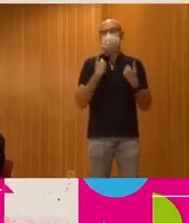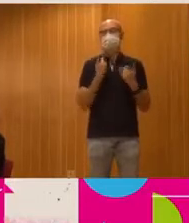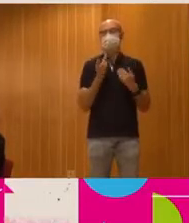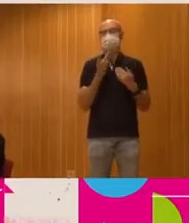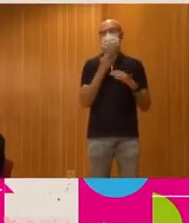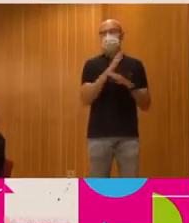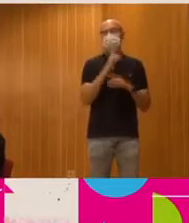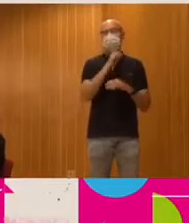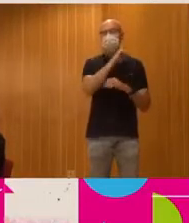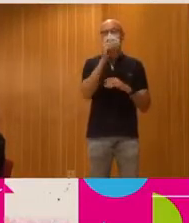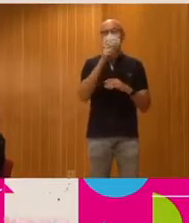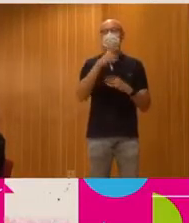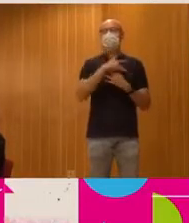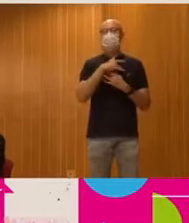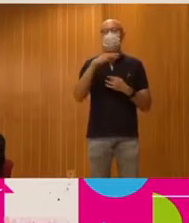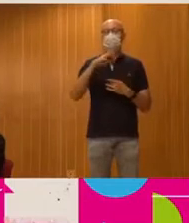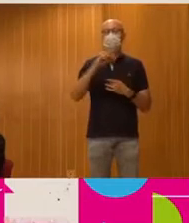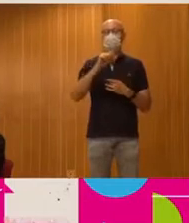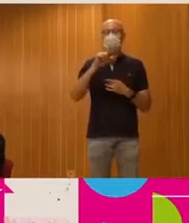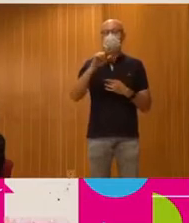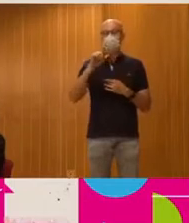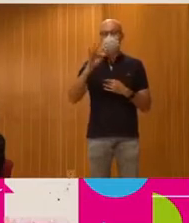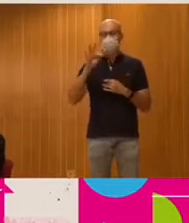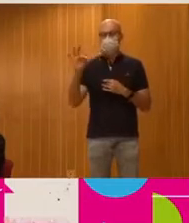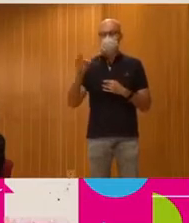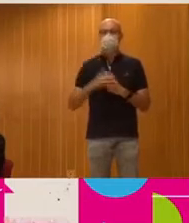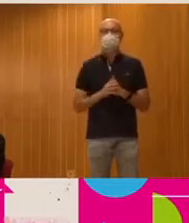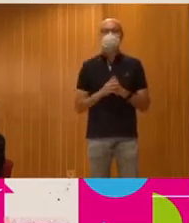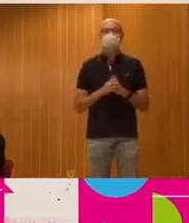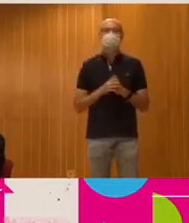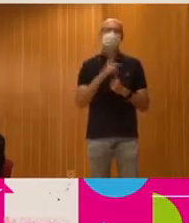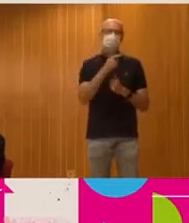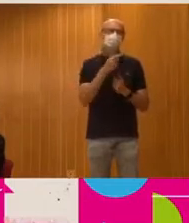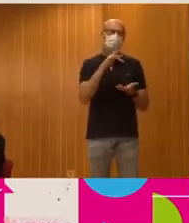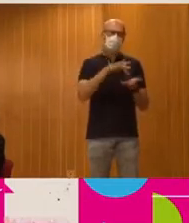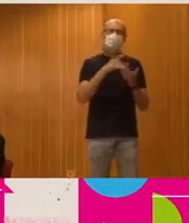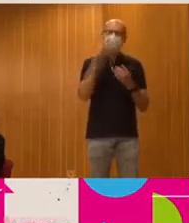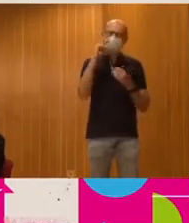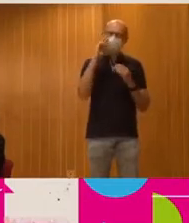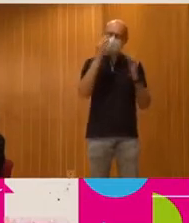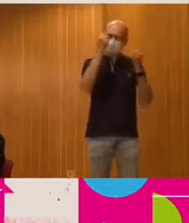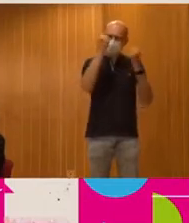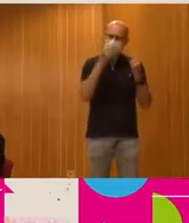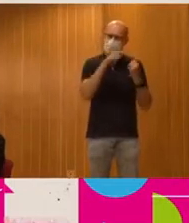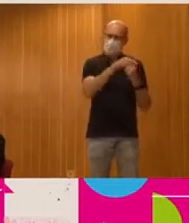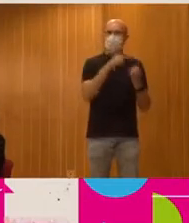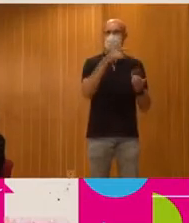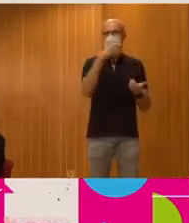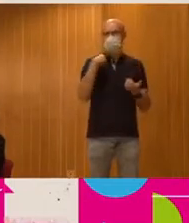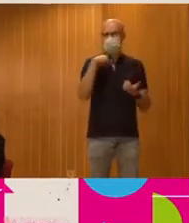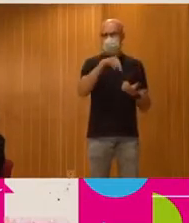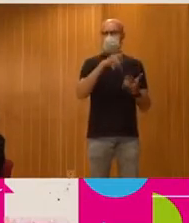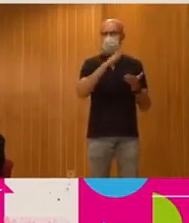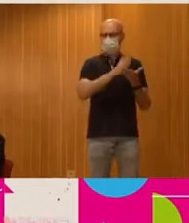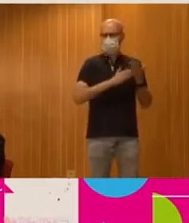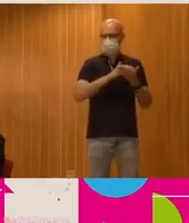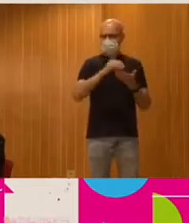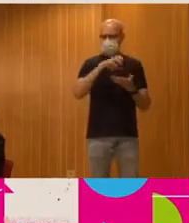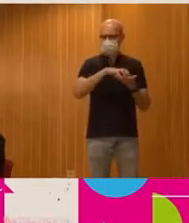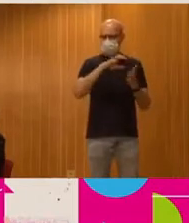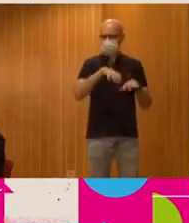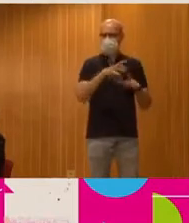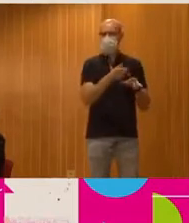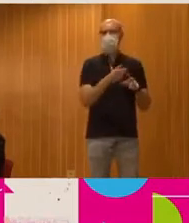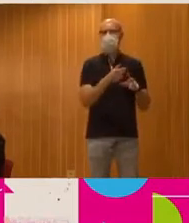directa en nuestra comunidad en la creación de programas para centros sin sujeciones y